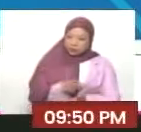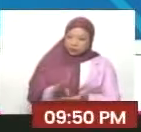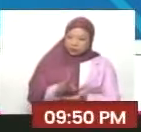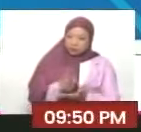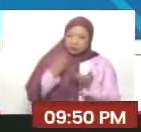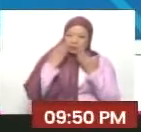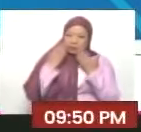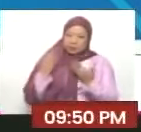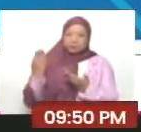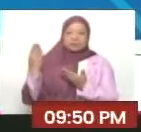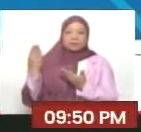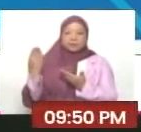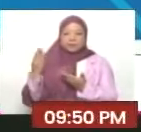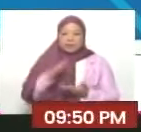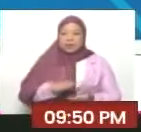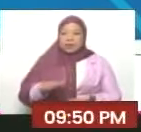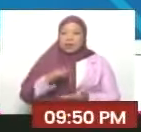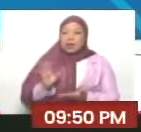el Gabán tacateño.